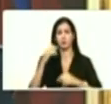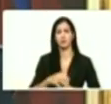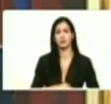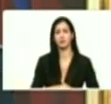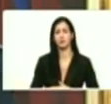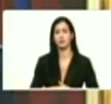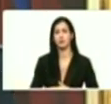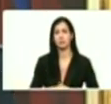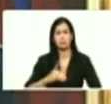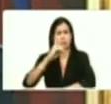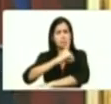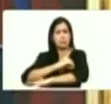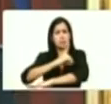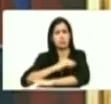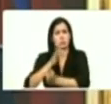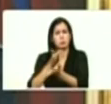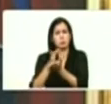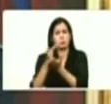que disciplina